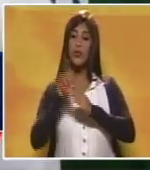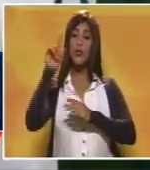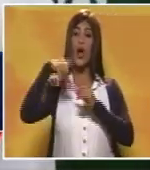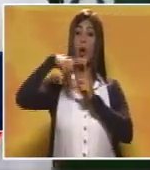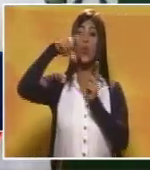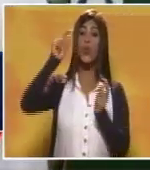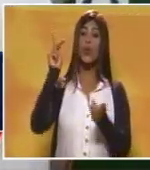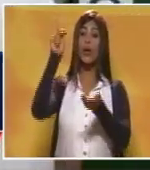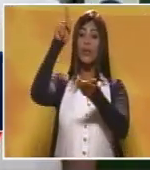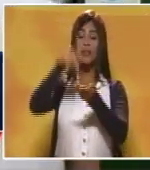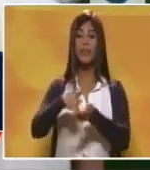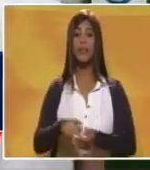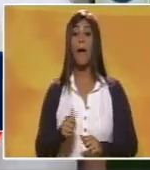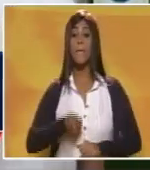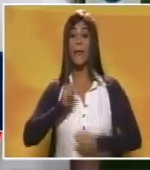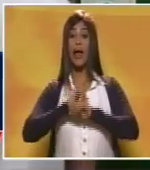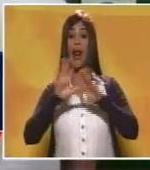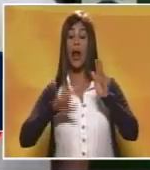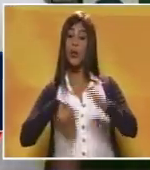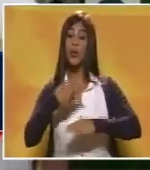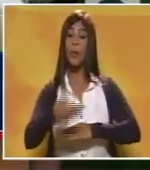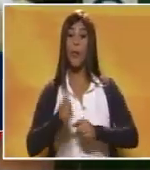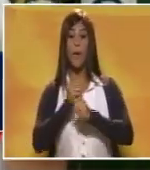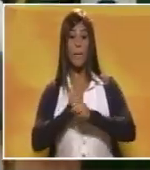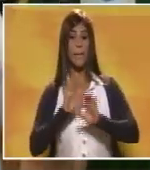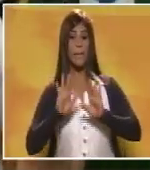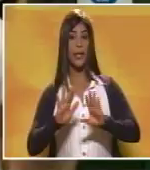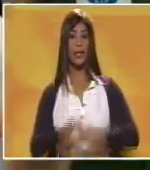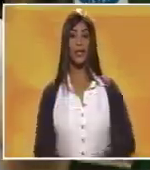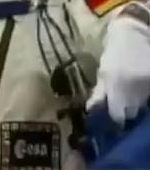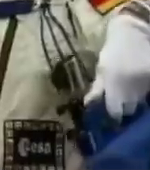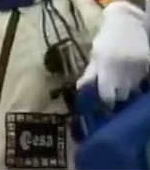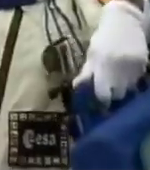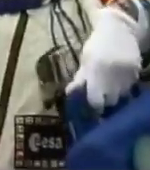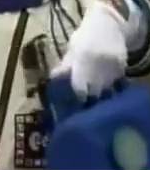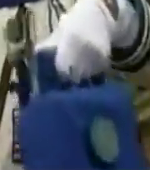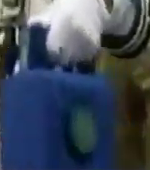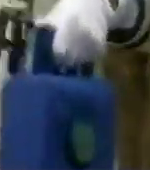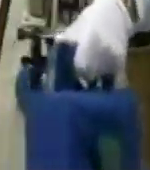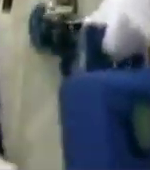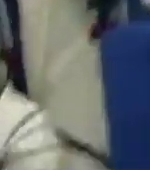la Luna. Los detalles en tan solo minutos, ya venimos.